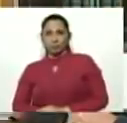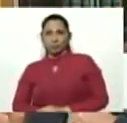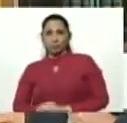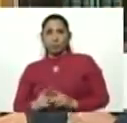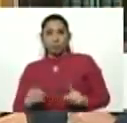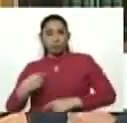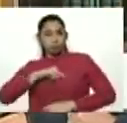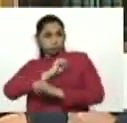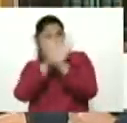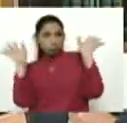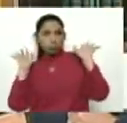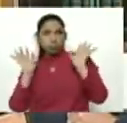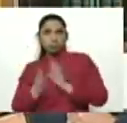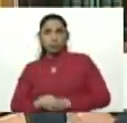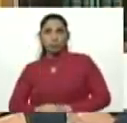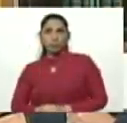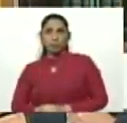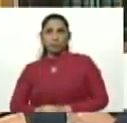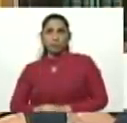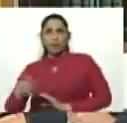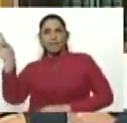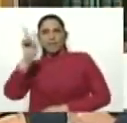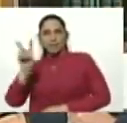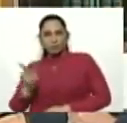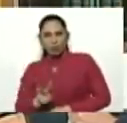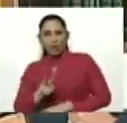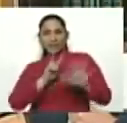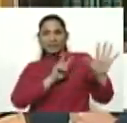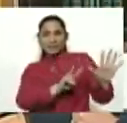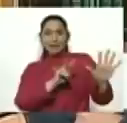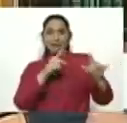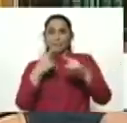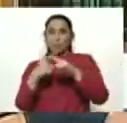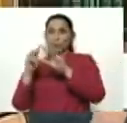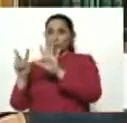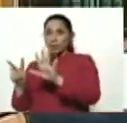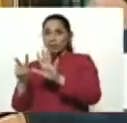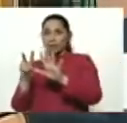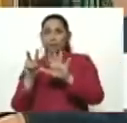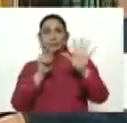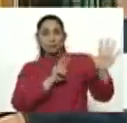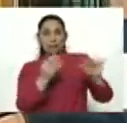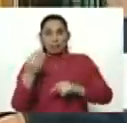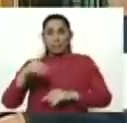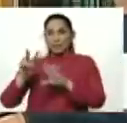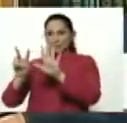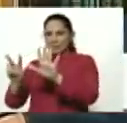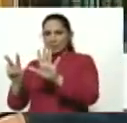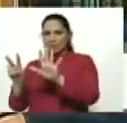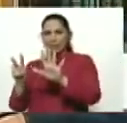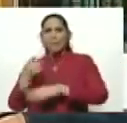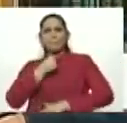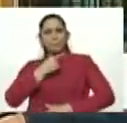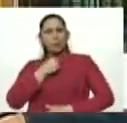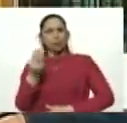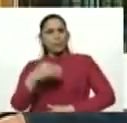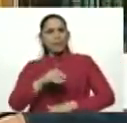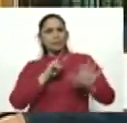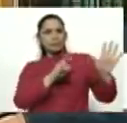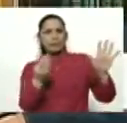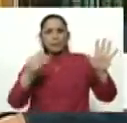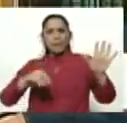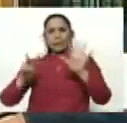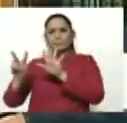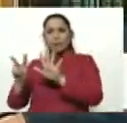para que estemos claros, pues. Venezuela, el 7 por 7, el 7 más 7. Me gusta más 7 más 7. 7